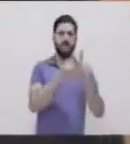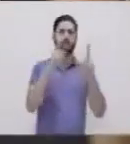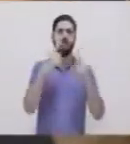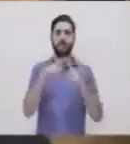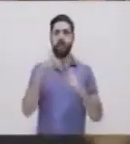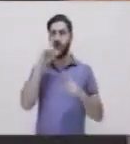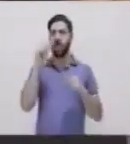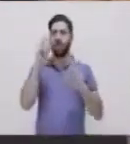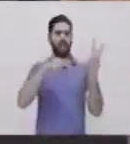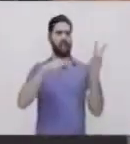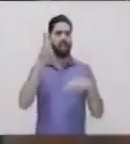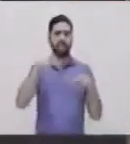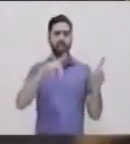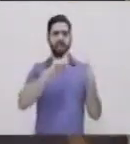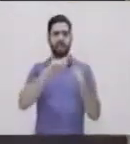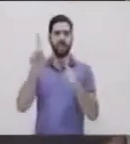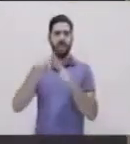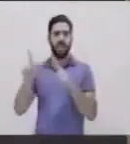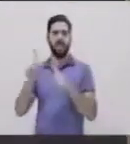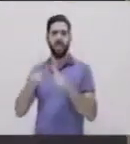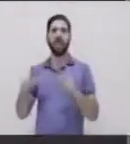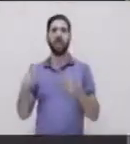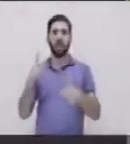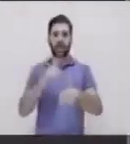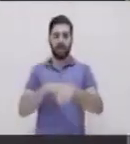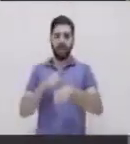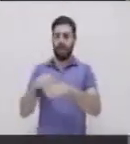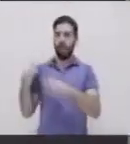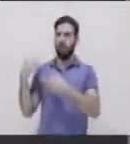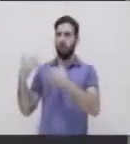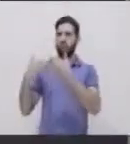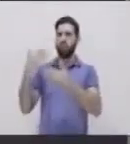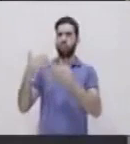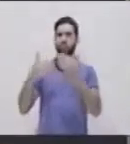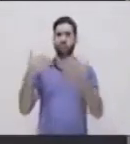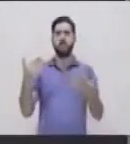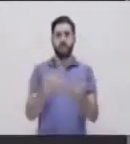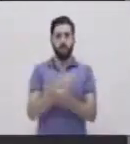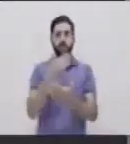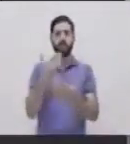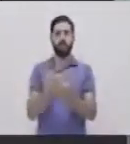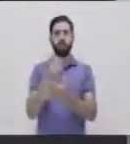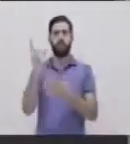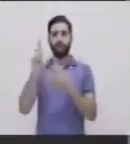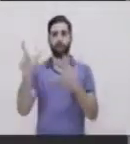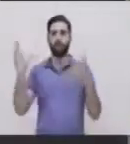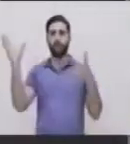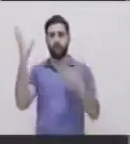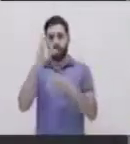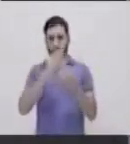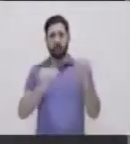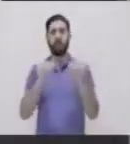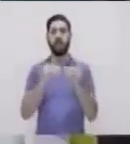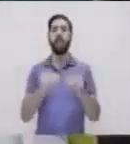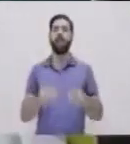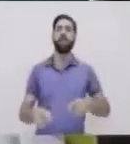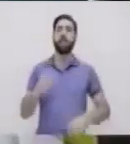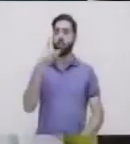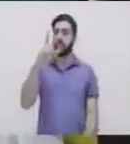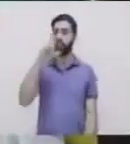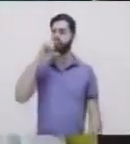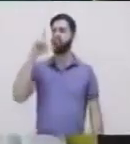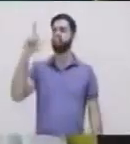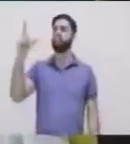pero con una infinidad de variaciones que ha tenido a lo largo de los tiempos adaptándose a nuevas cosas, ¿verdad? Exactamente. Los